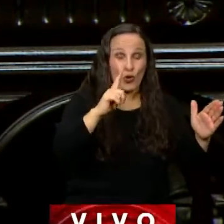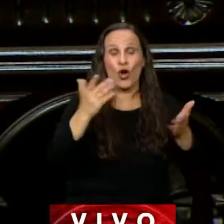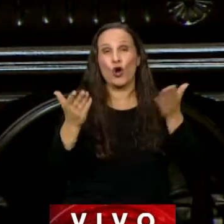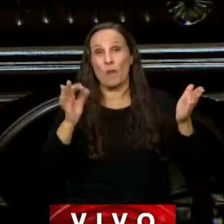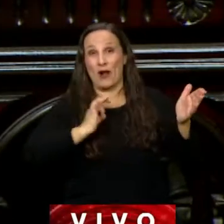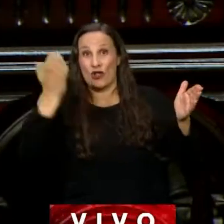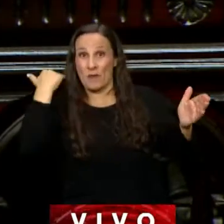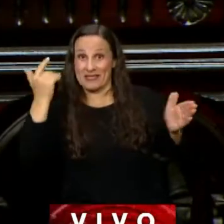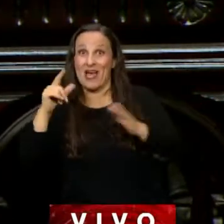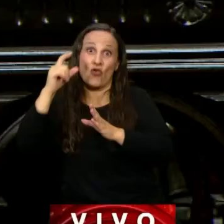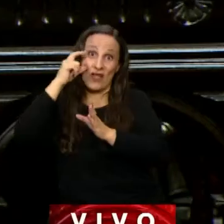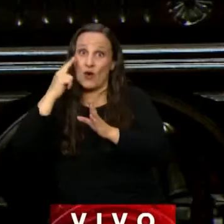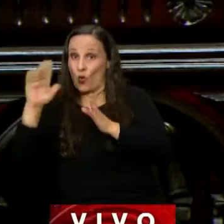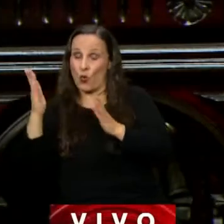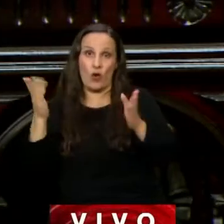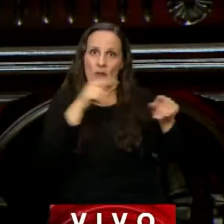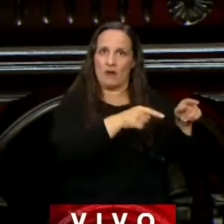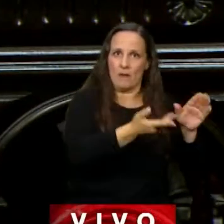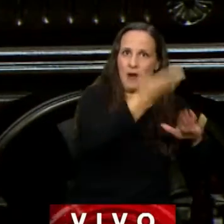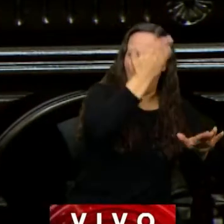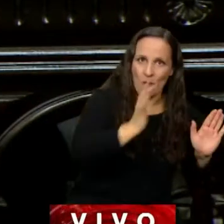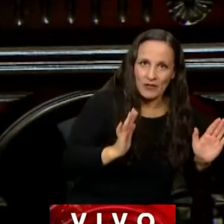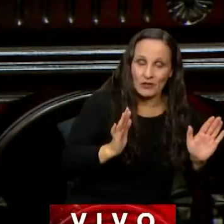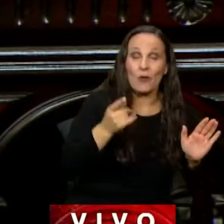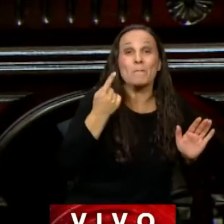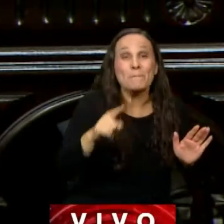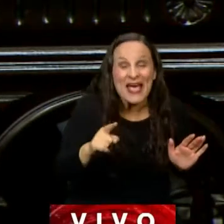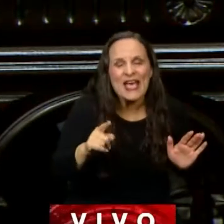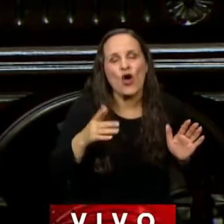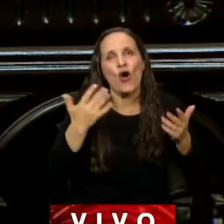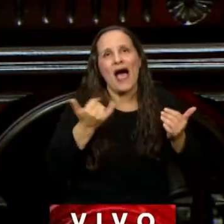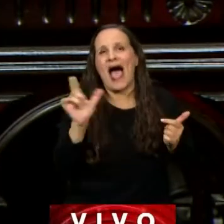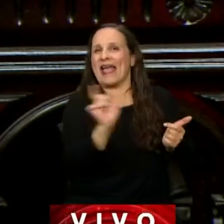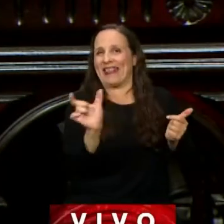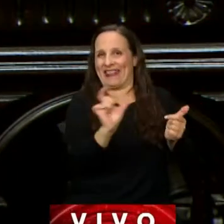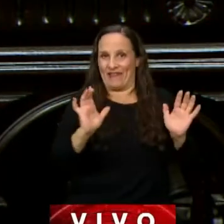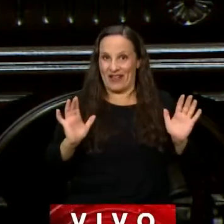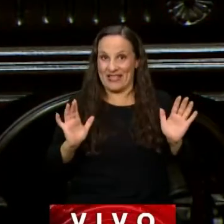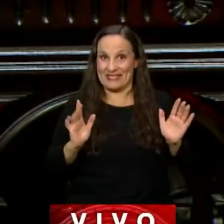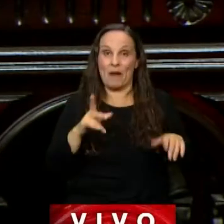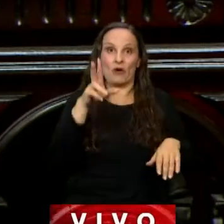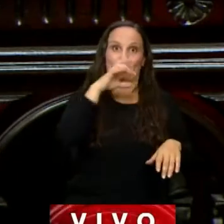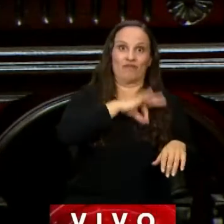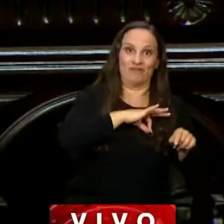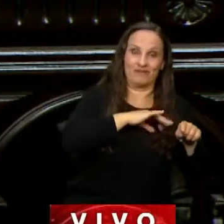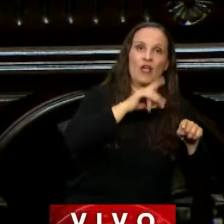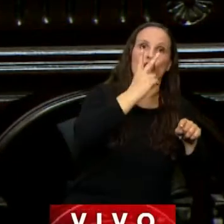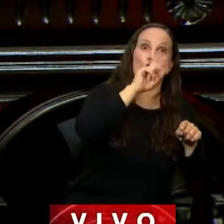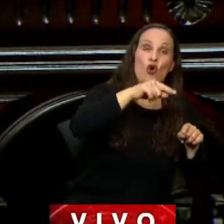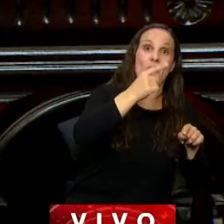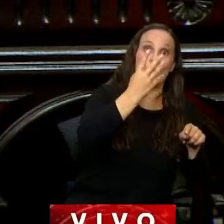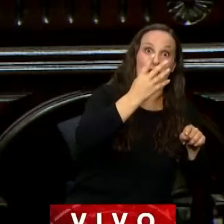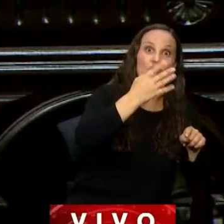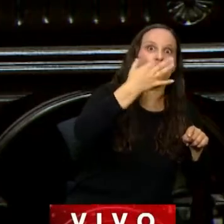anterior. Pero hay enormes diferencias aquí, porque los salarios registrados crecieron 2,4%